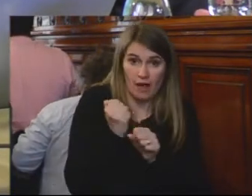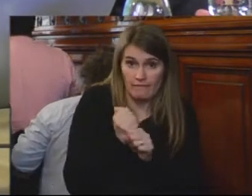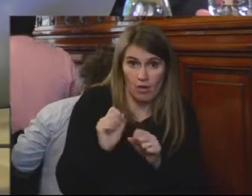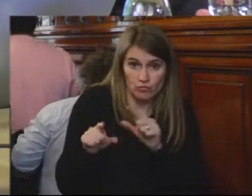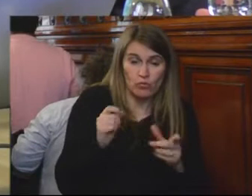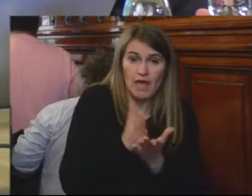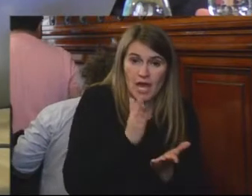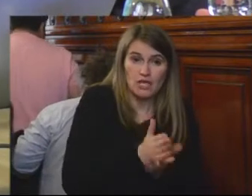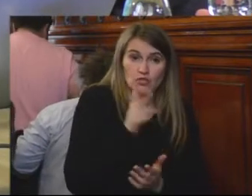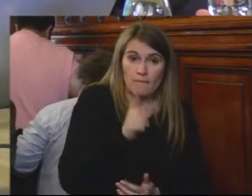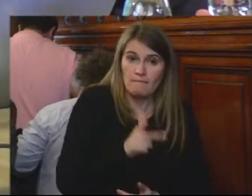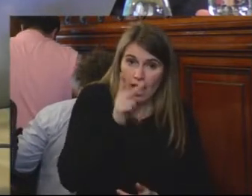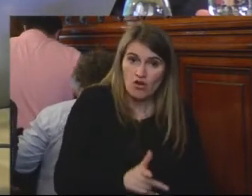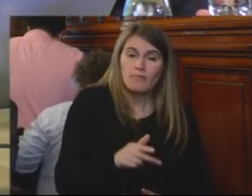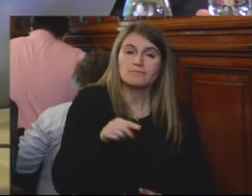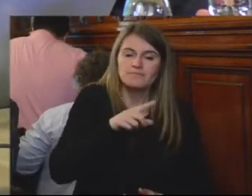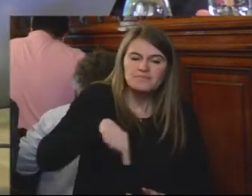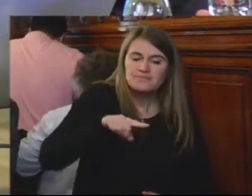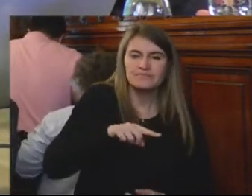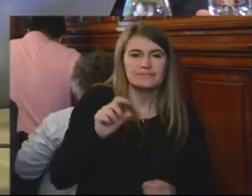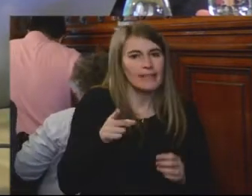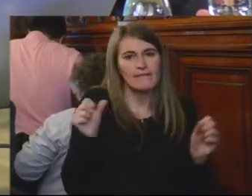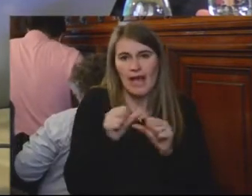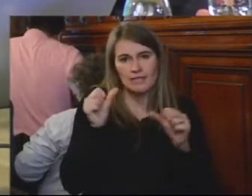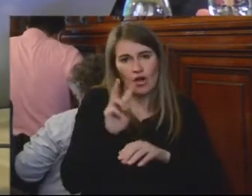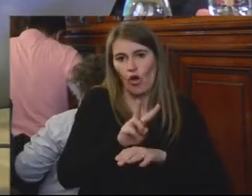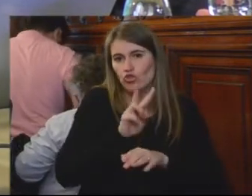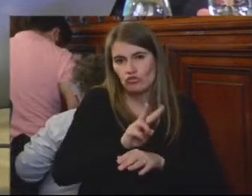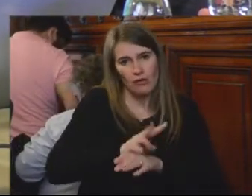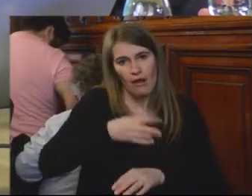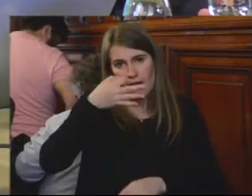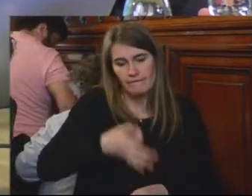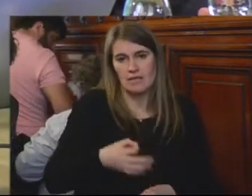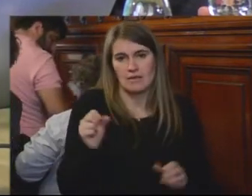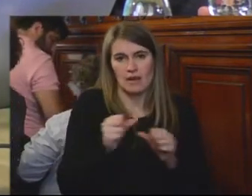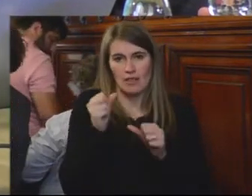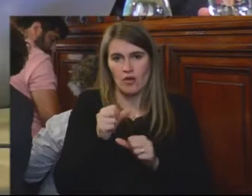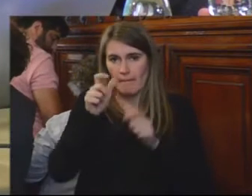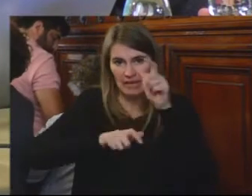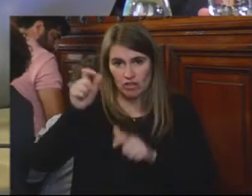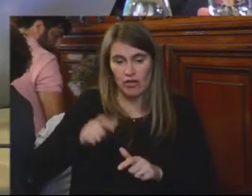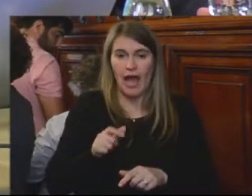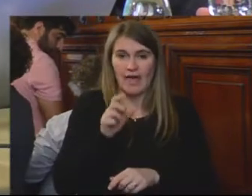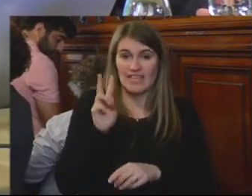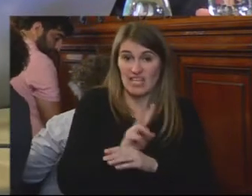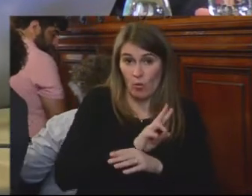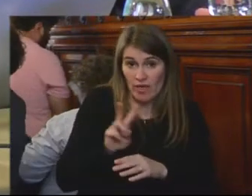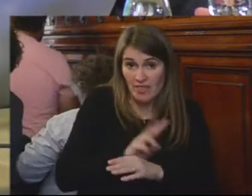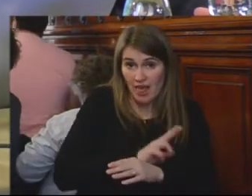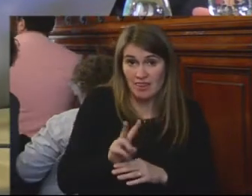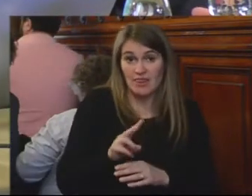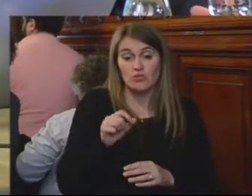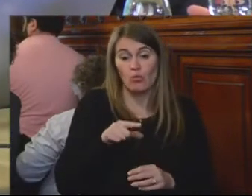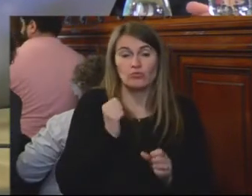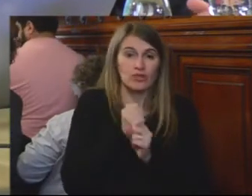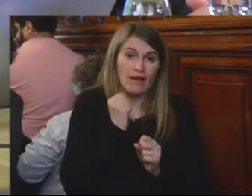con el objeto de ejercer un verdadero control integral sobre todos los actos del personal de seguridad que refleja sus funciones fijadas en